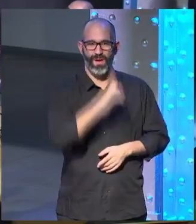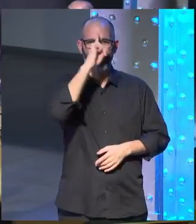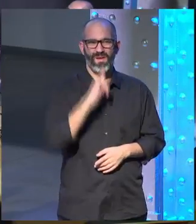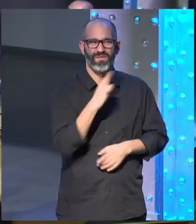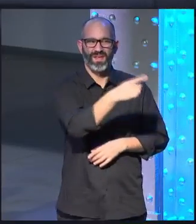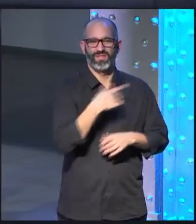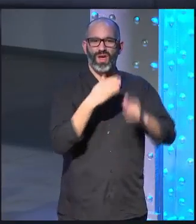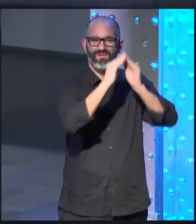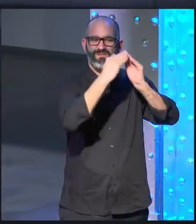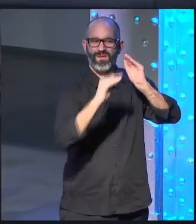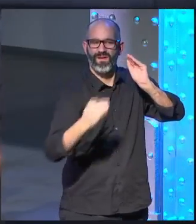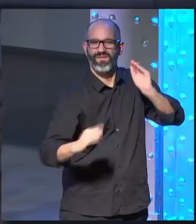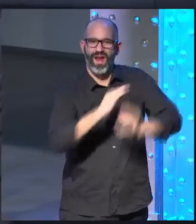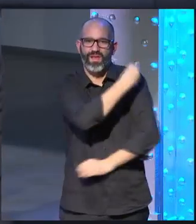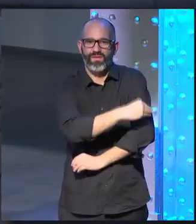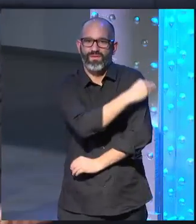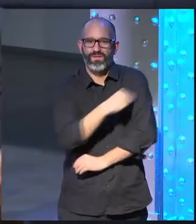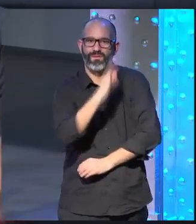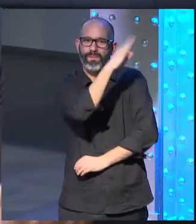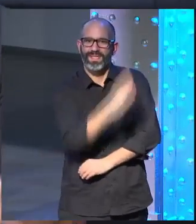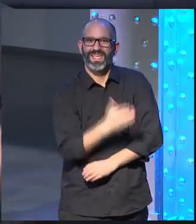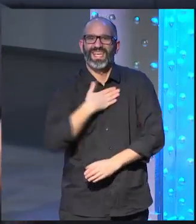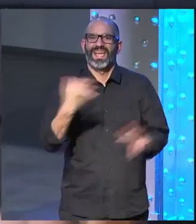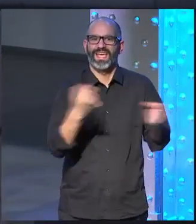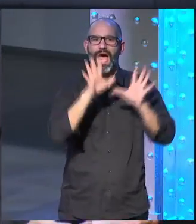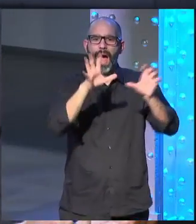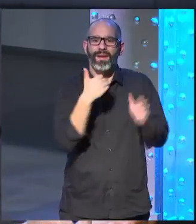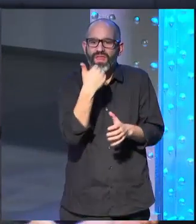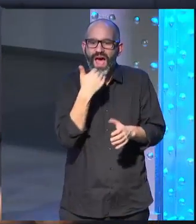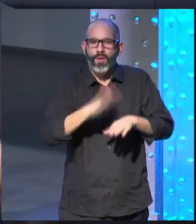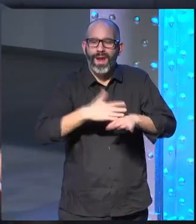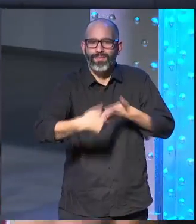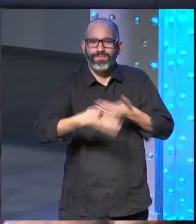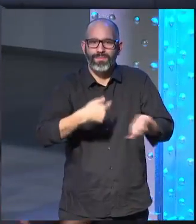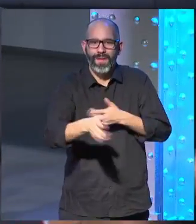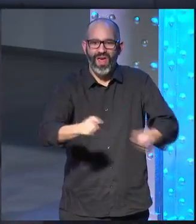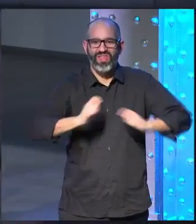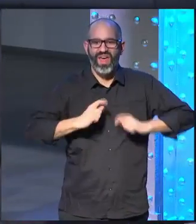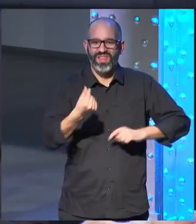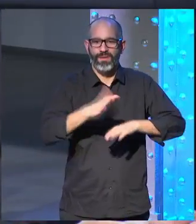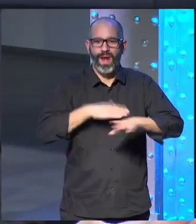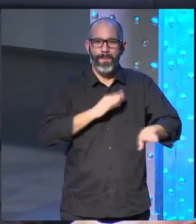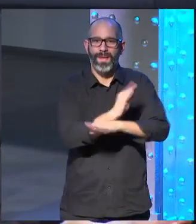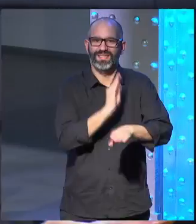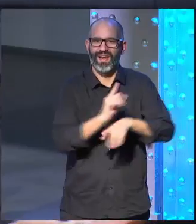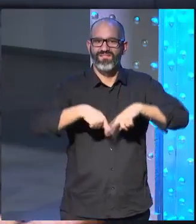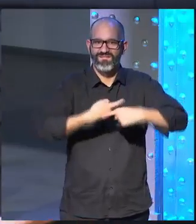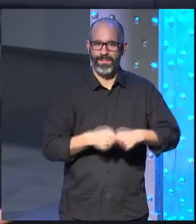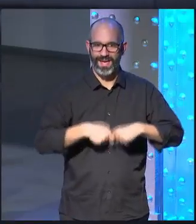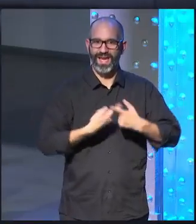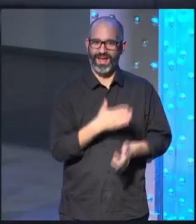chavales de favela? Quiere aprender un oficio, aprender algo que le dé un dinero y poder mantener a su familia,